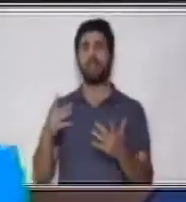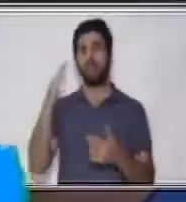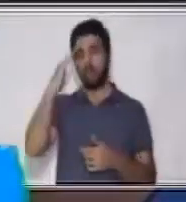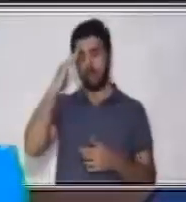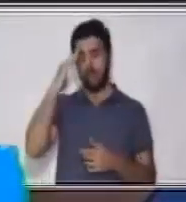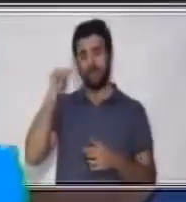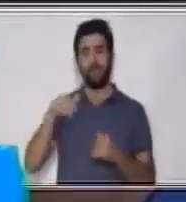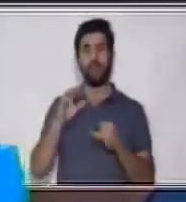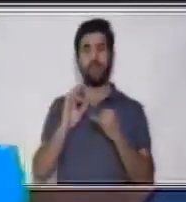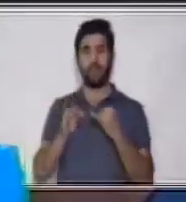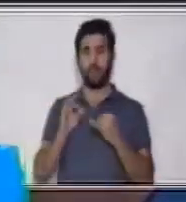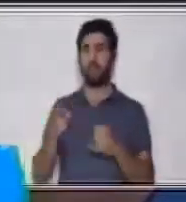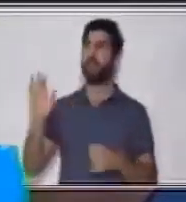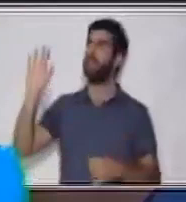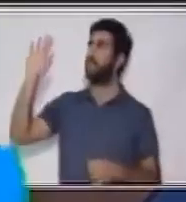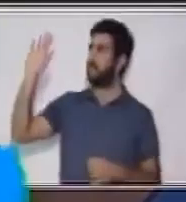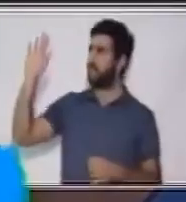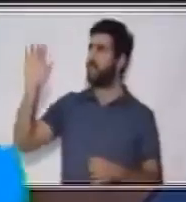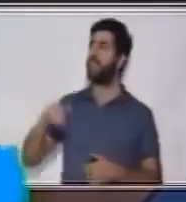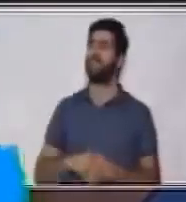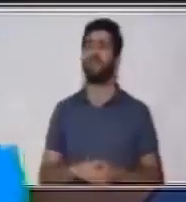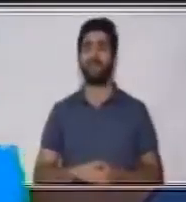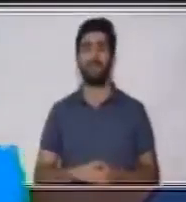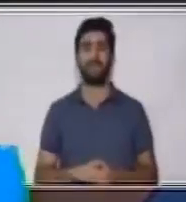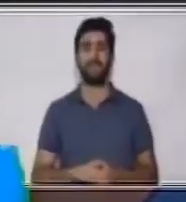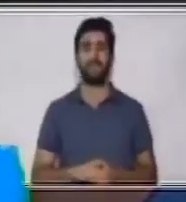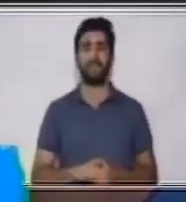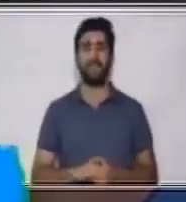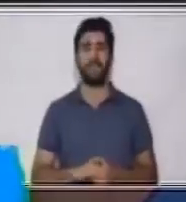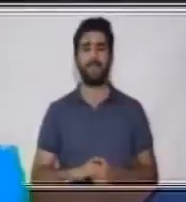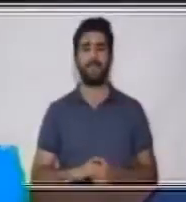a Pablo. Hola Pablo, ¿cómo estamos?